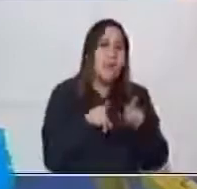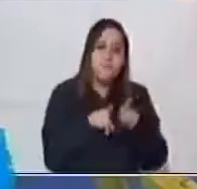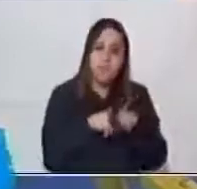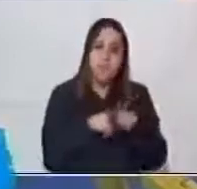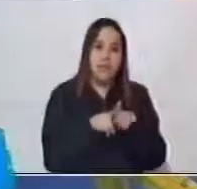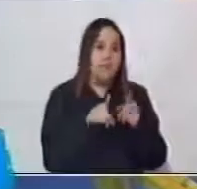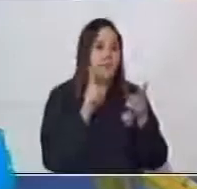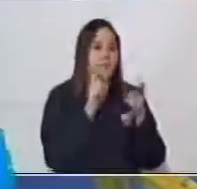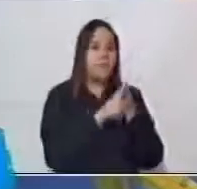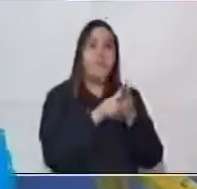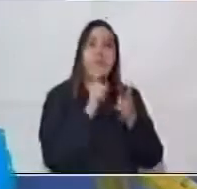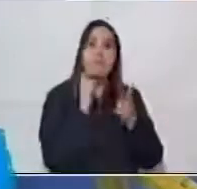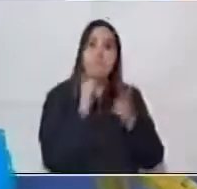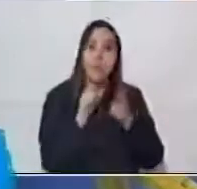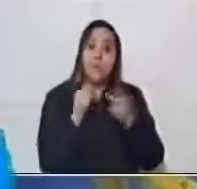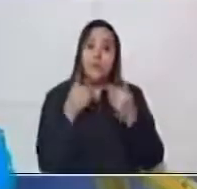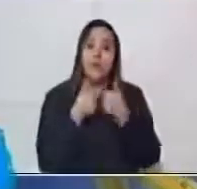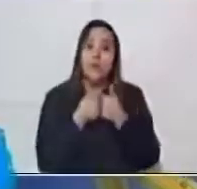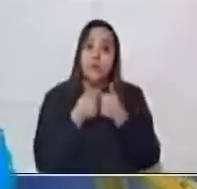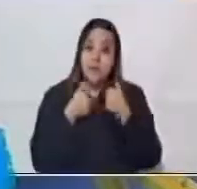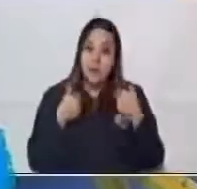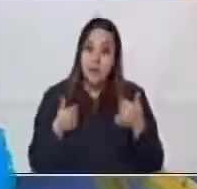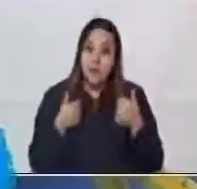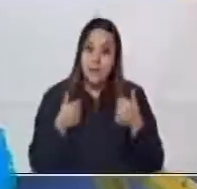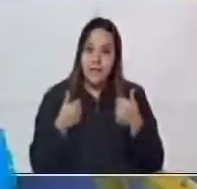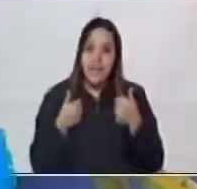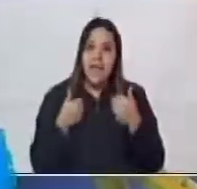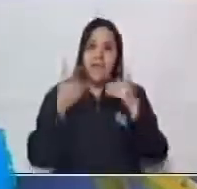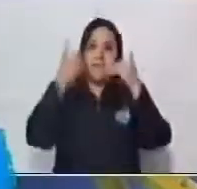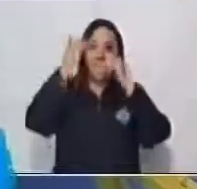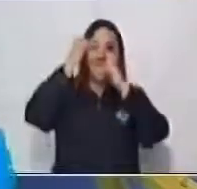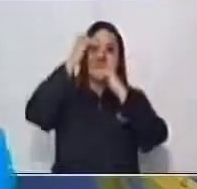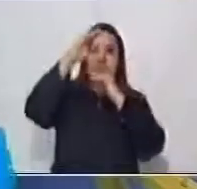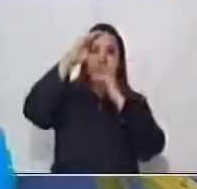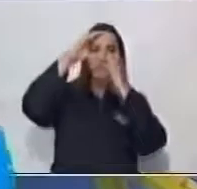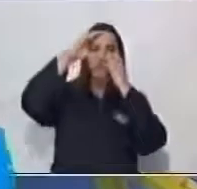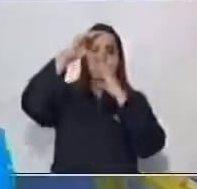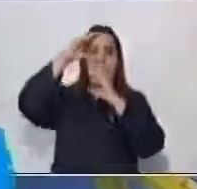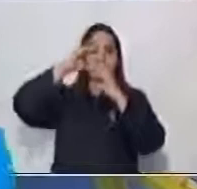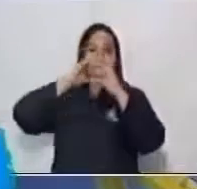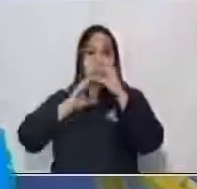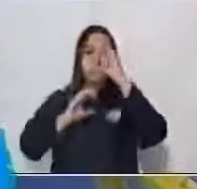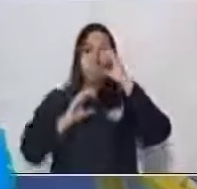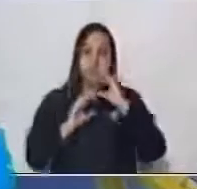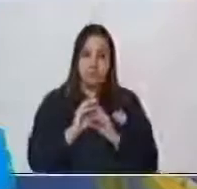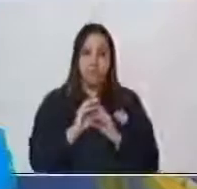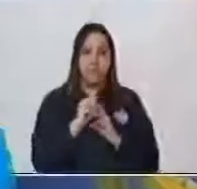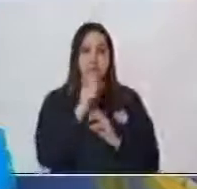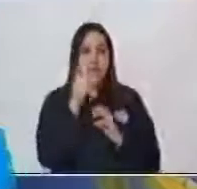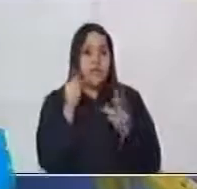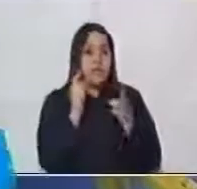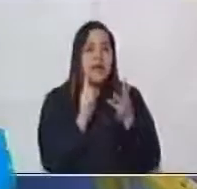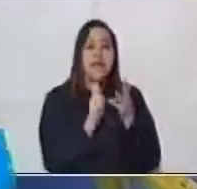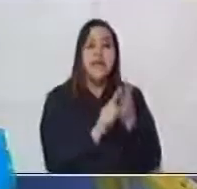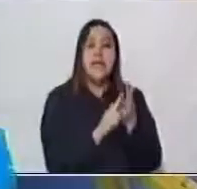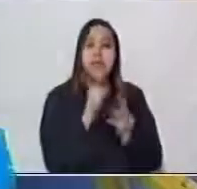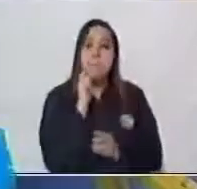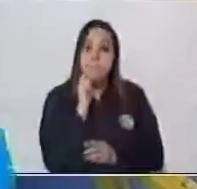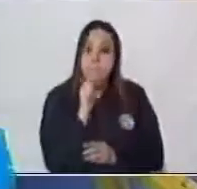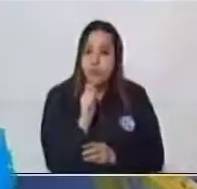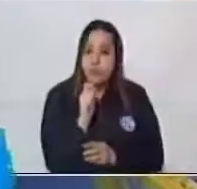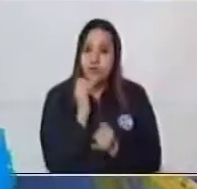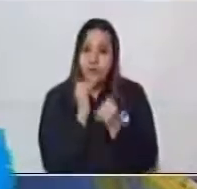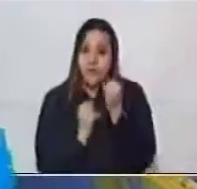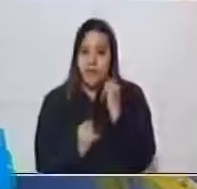Punto y aparte, señalar divisiones dentro del texto y separar esas ideas. Y el punto y final, señalar que